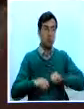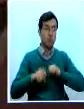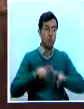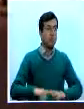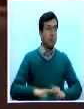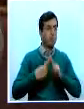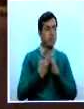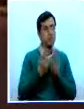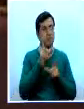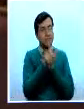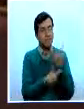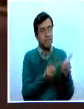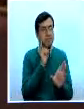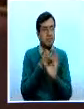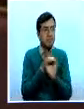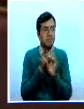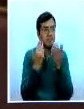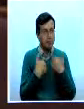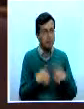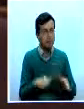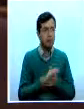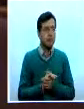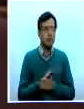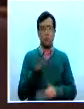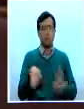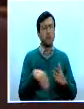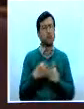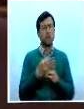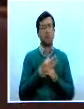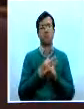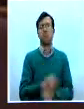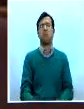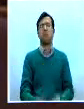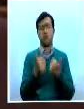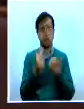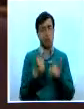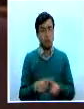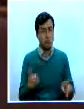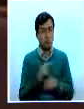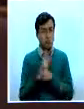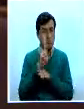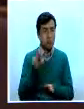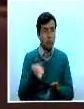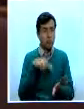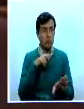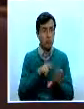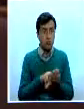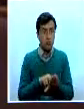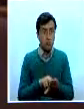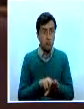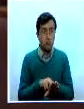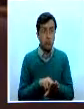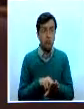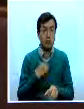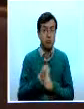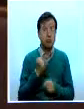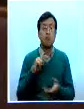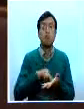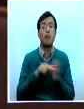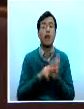están nombrados las personas que van a integrar esto medio funcionando muy bien la gran diferencia es que el consejo nacido de trabajo va a discutir políticas públicas